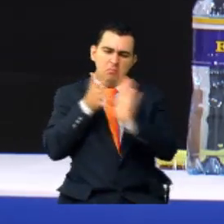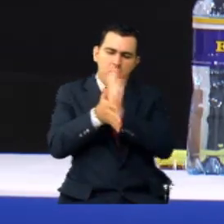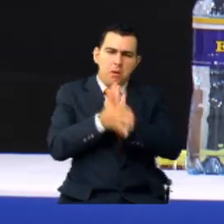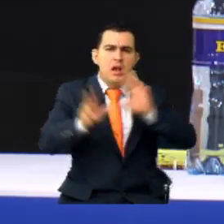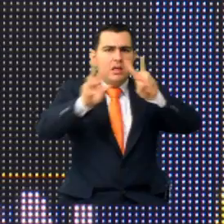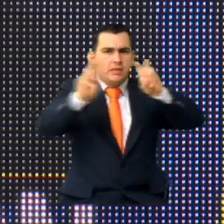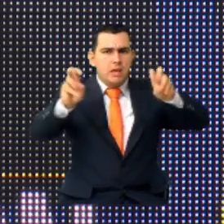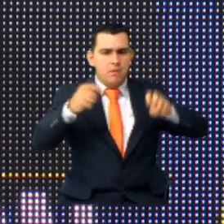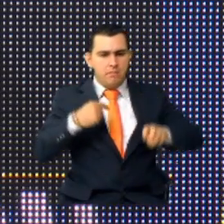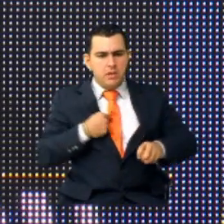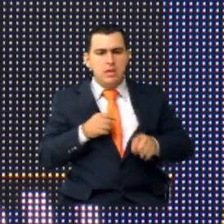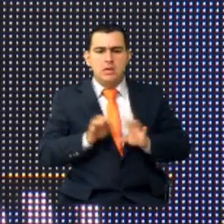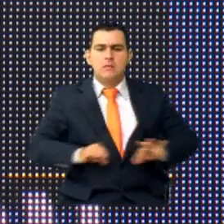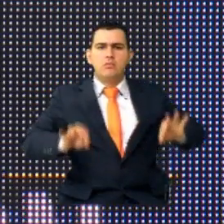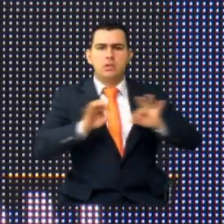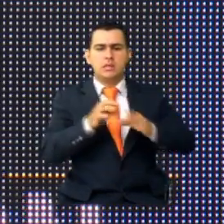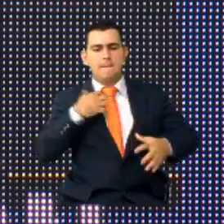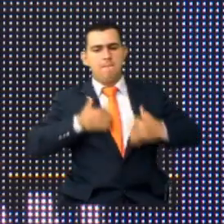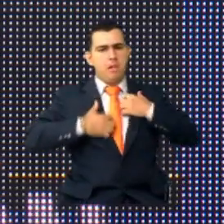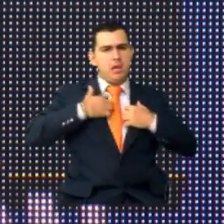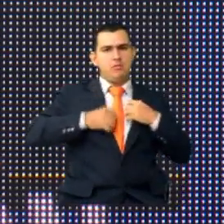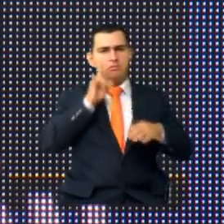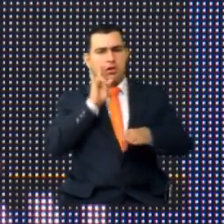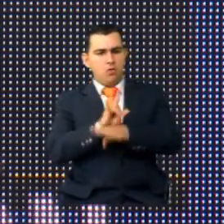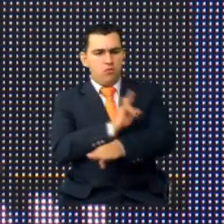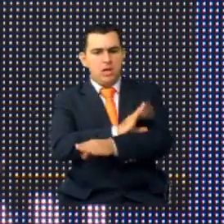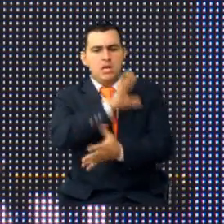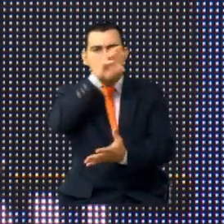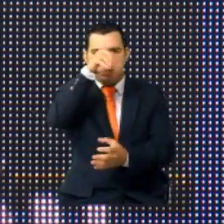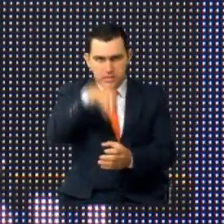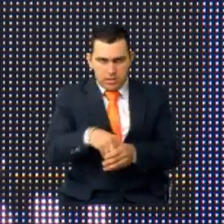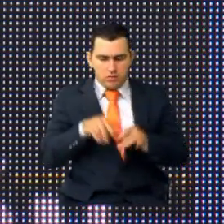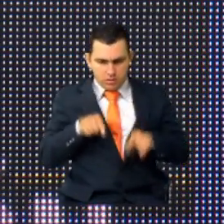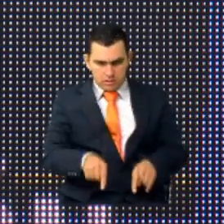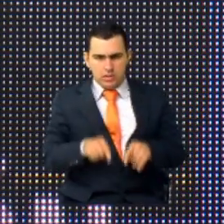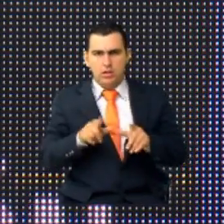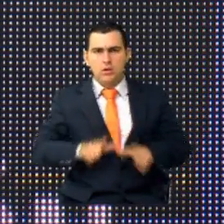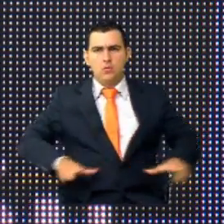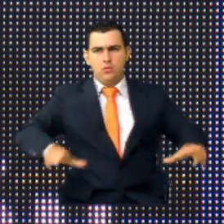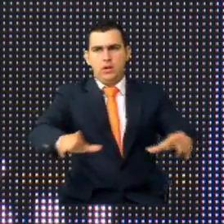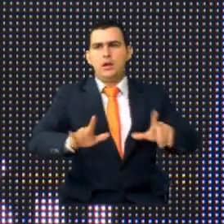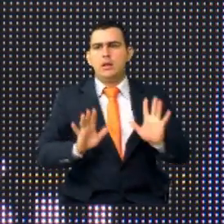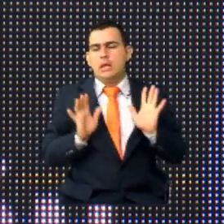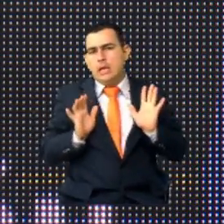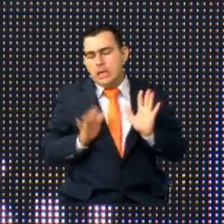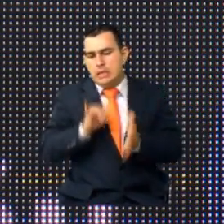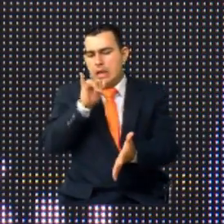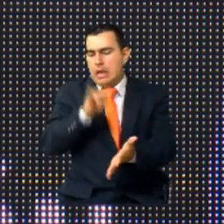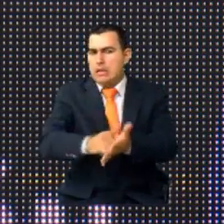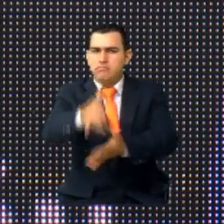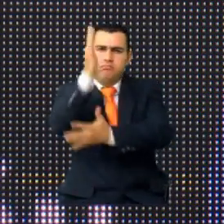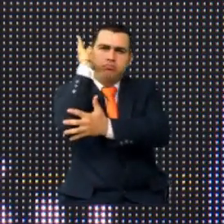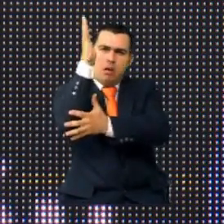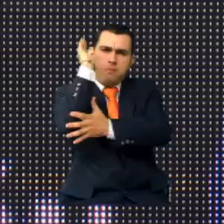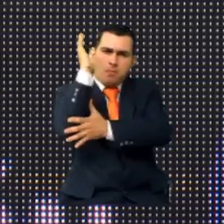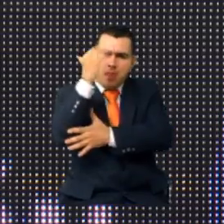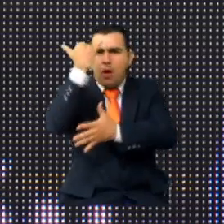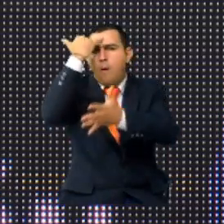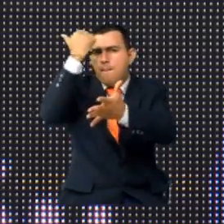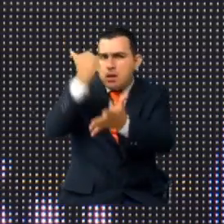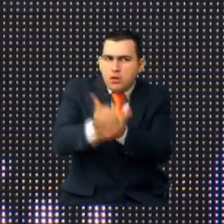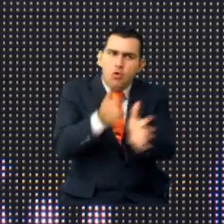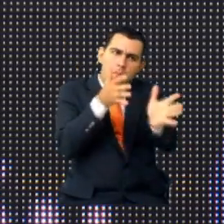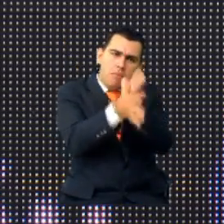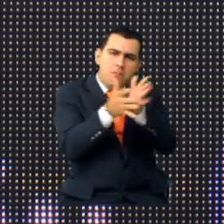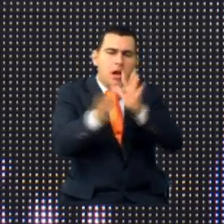con respecto al temor por la seguridad que ella tenía por estar en ese lugar. Se perdió la oportunidad de exponer su punto de vista y su plan de gobierno